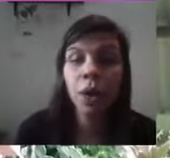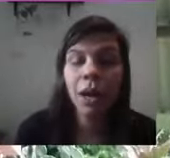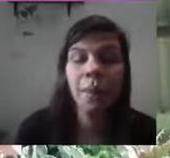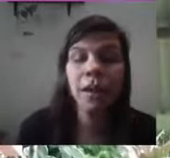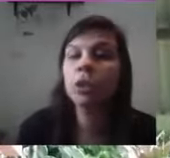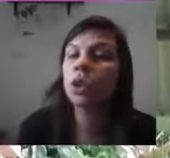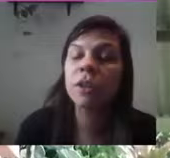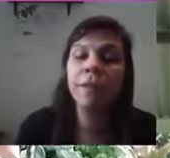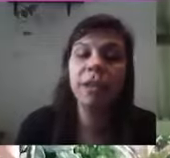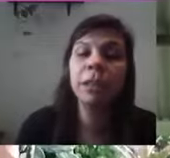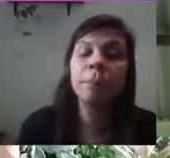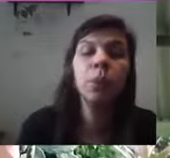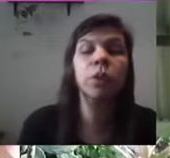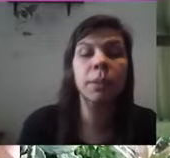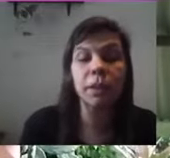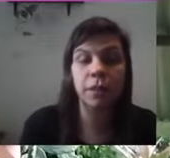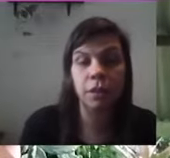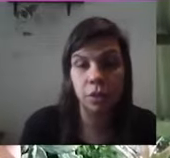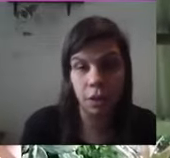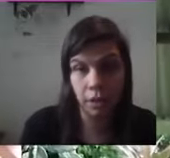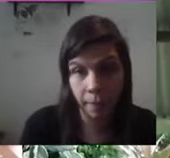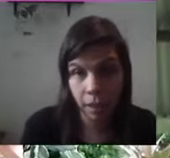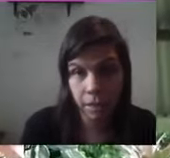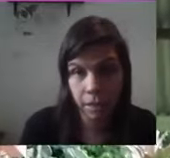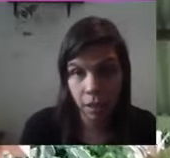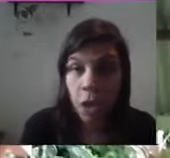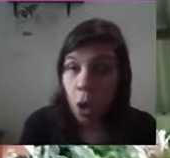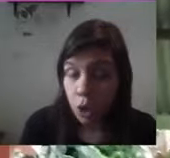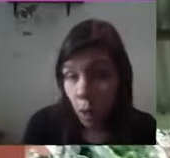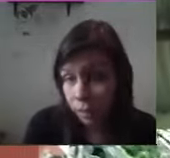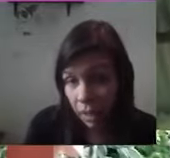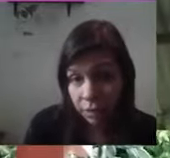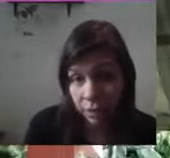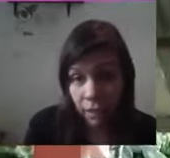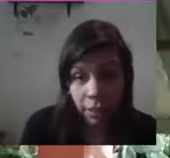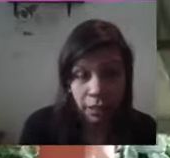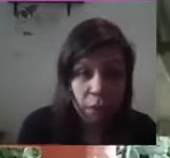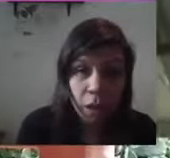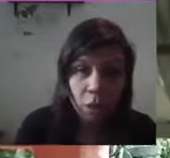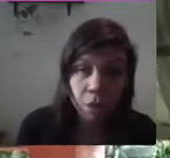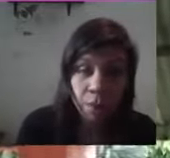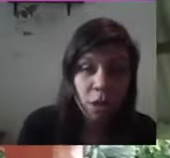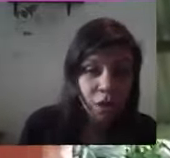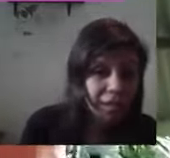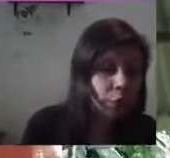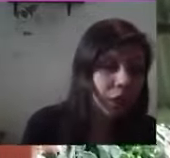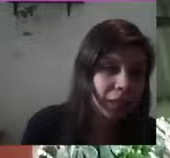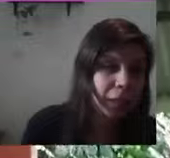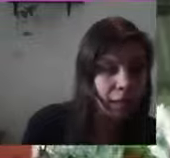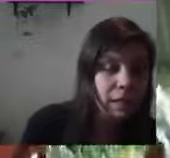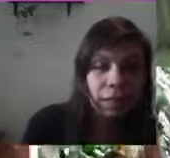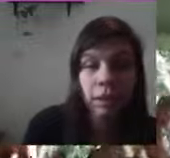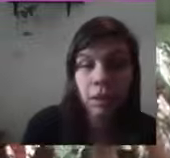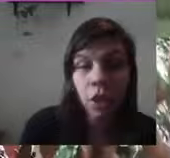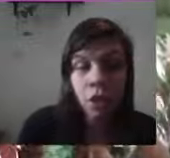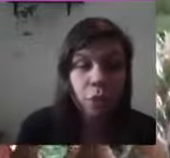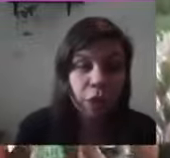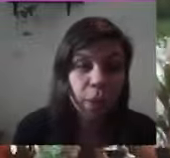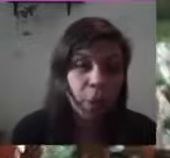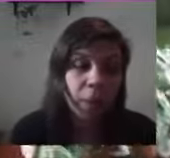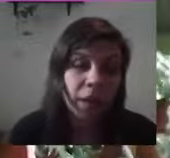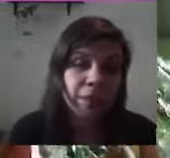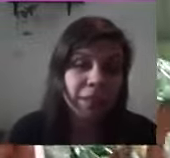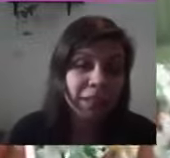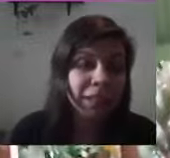in situ, abarcando los diferentes puntos de manifestaciones del país. No obstante, debido a los violentos ataques racistas